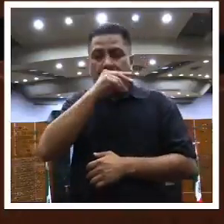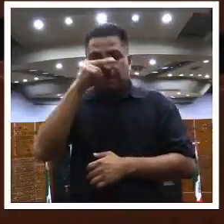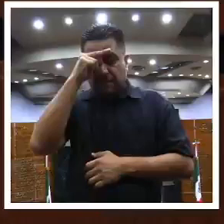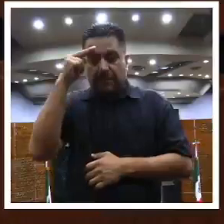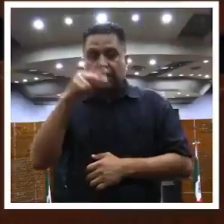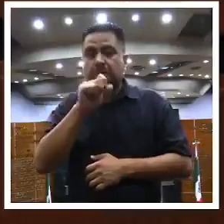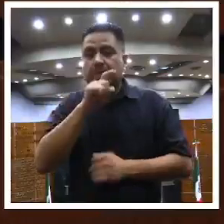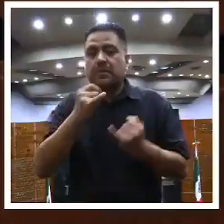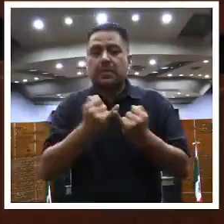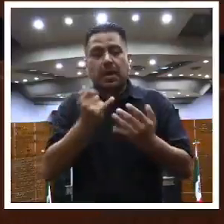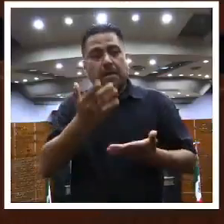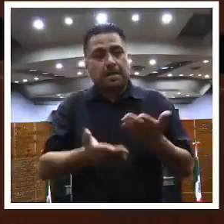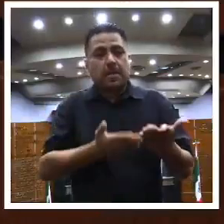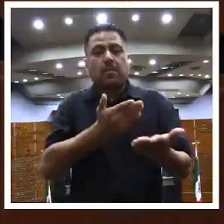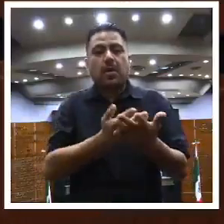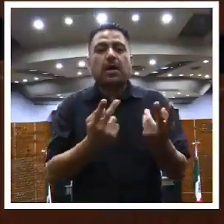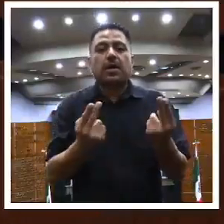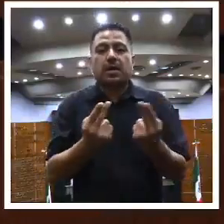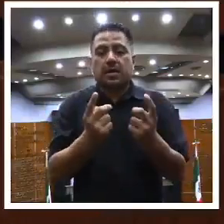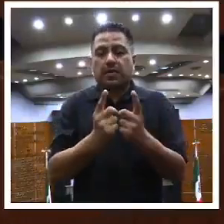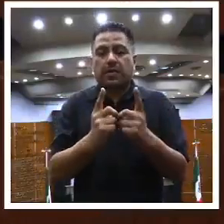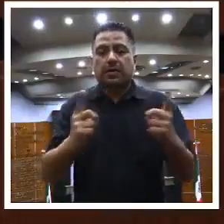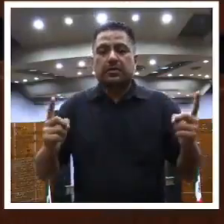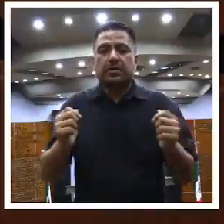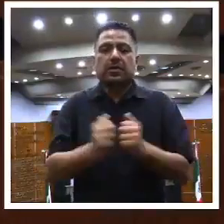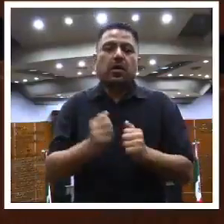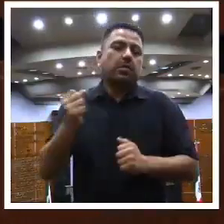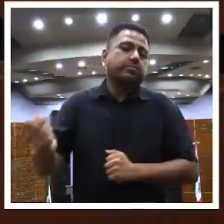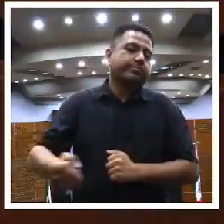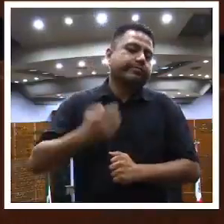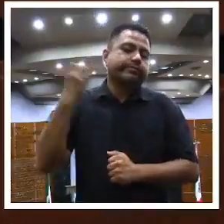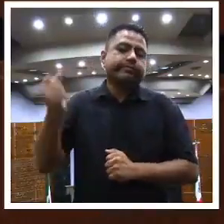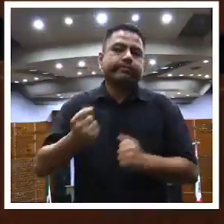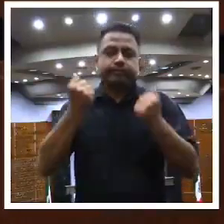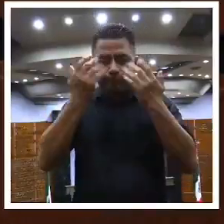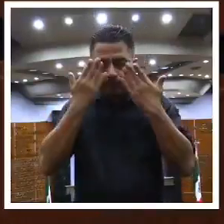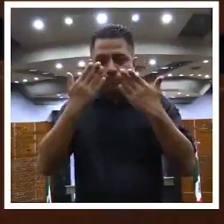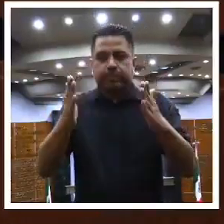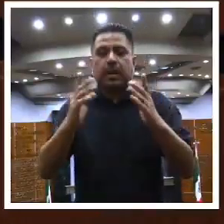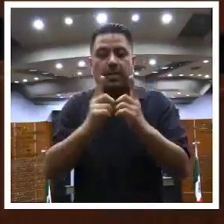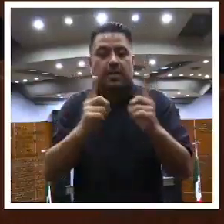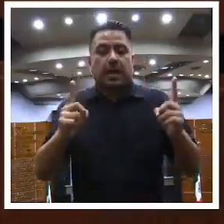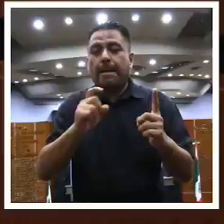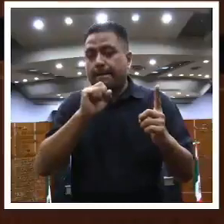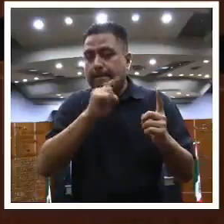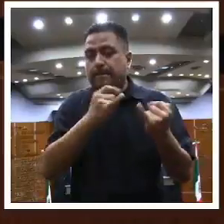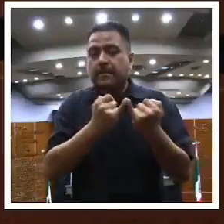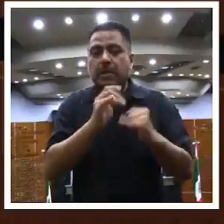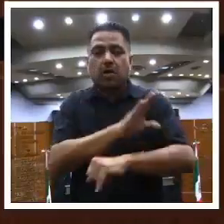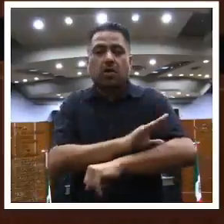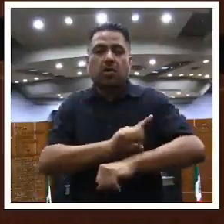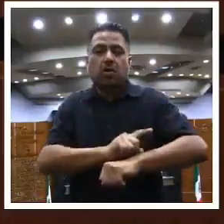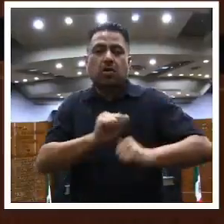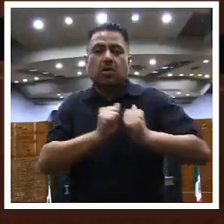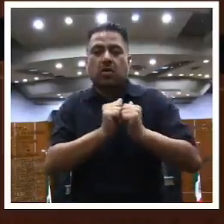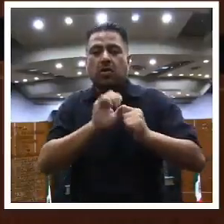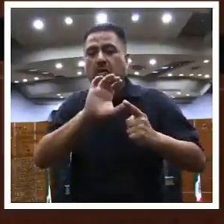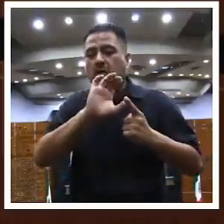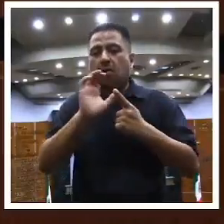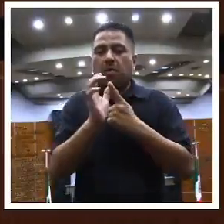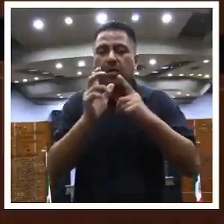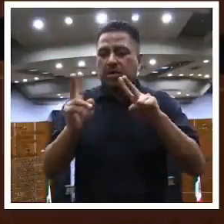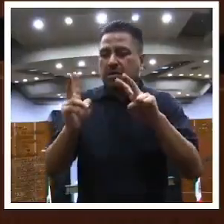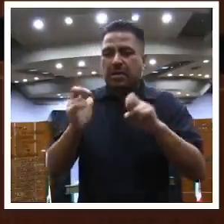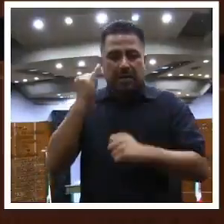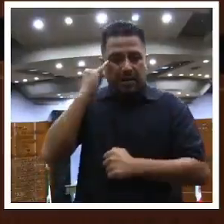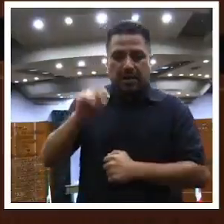afromexicanos plantearon la necesidad de desarrollar un parlamento abierto, mismo que se desarrolló bajo la coordinación de la Comisión de